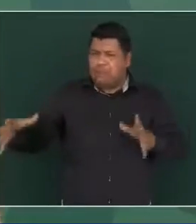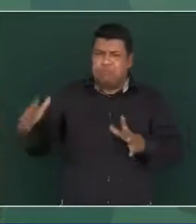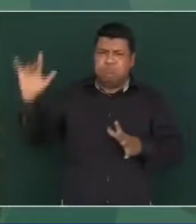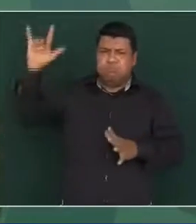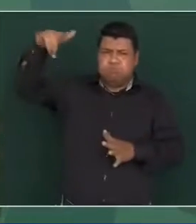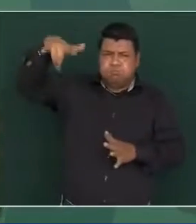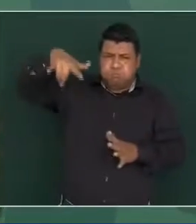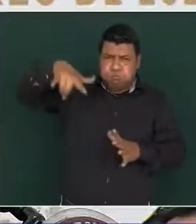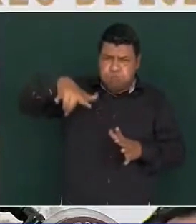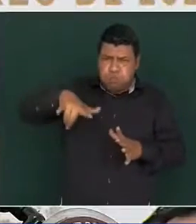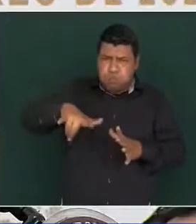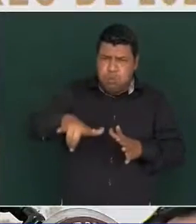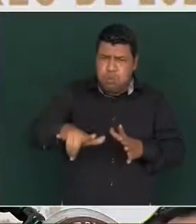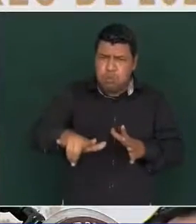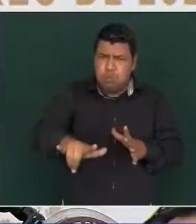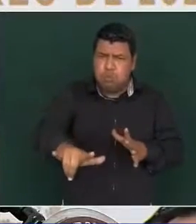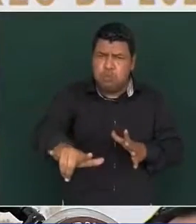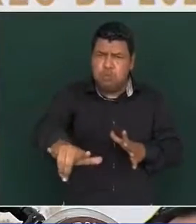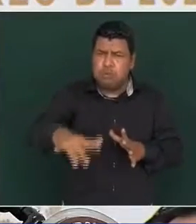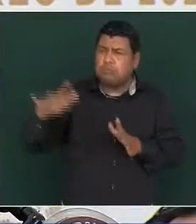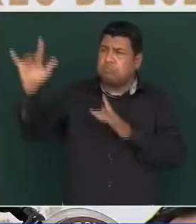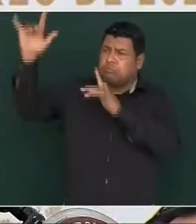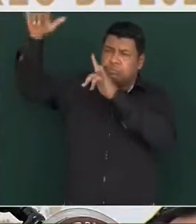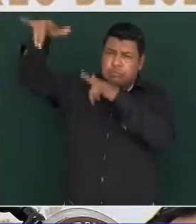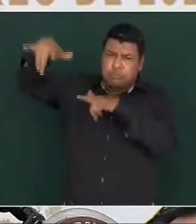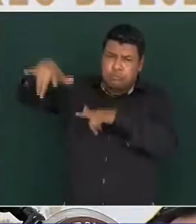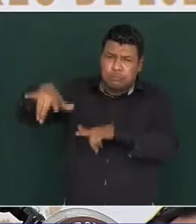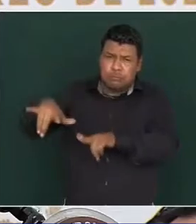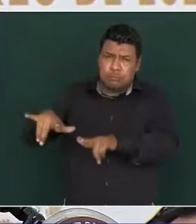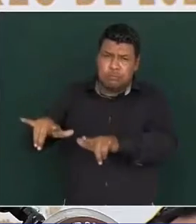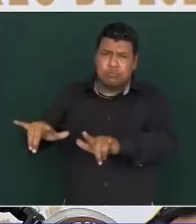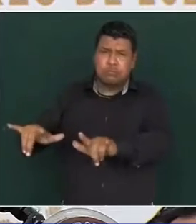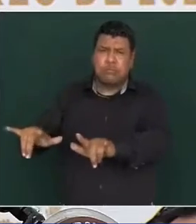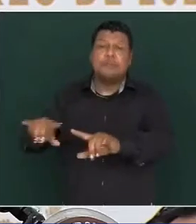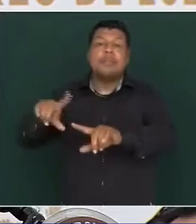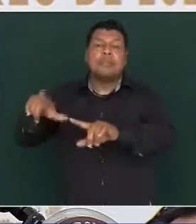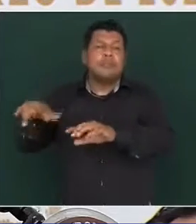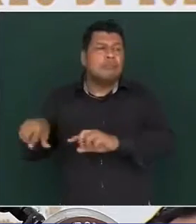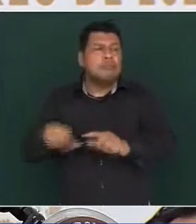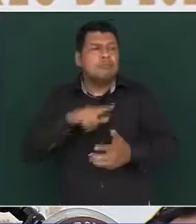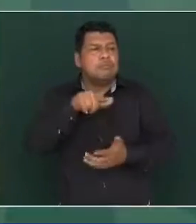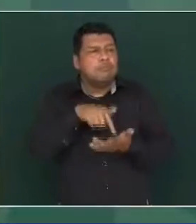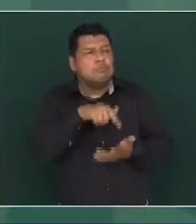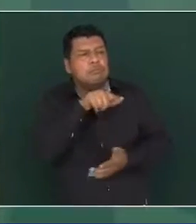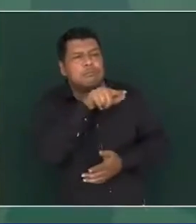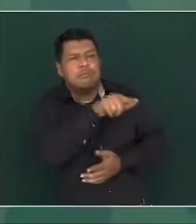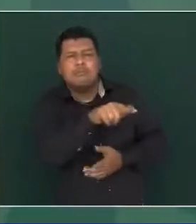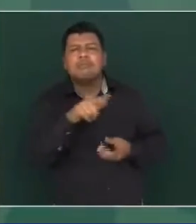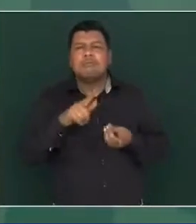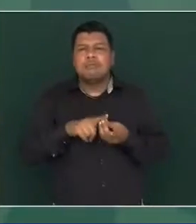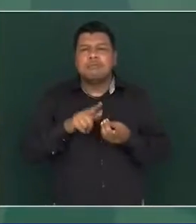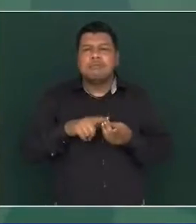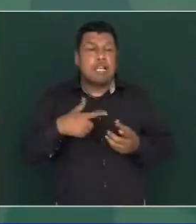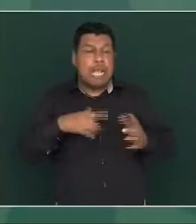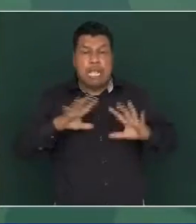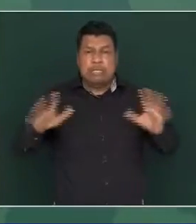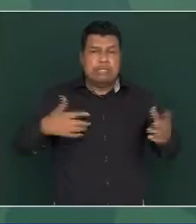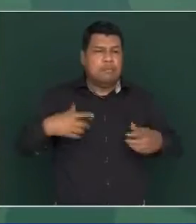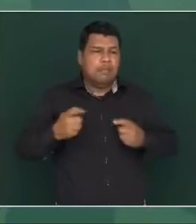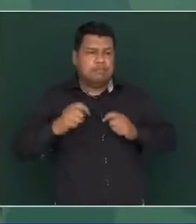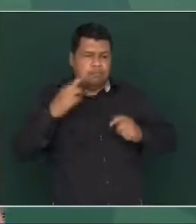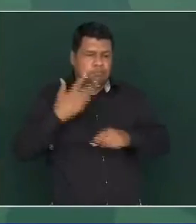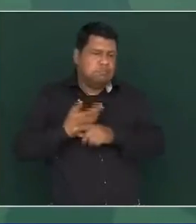a aterrizar los aviones y posteriormente nos iremos ya a lo que será la entrega y recepción y